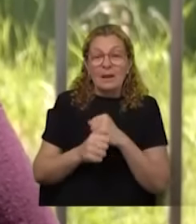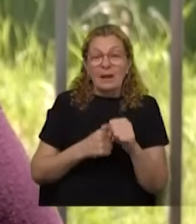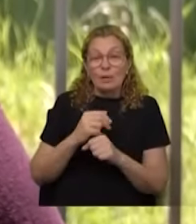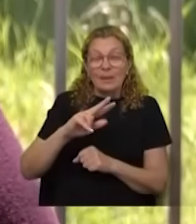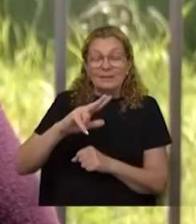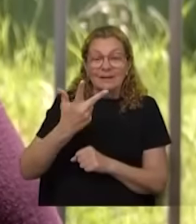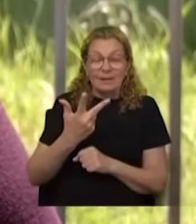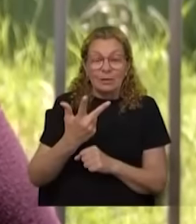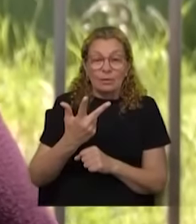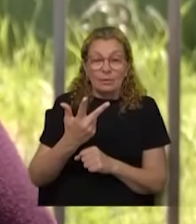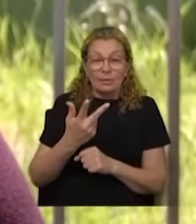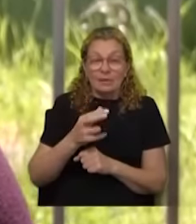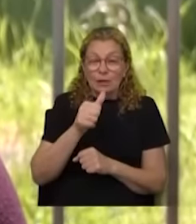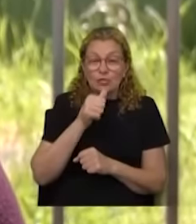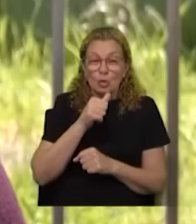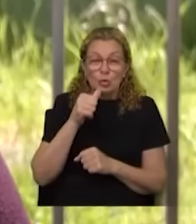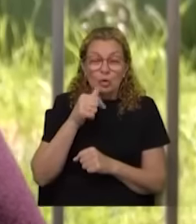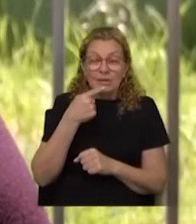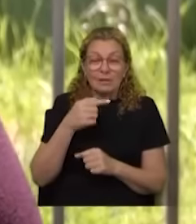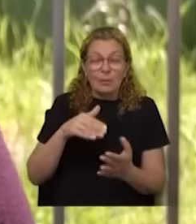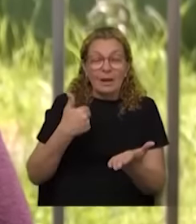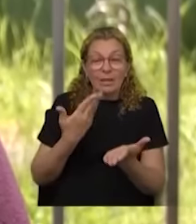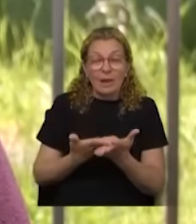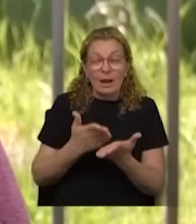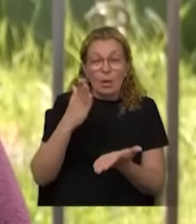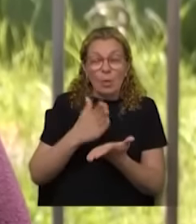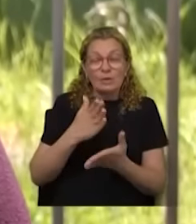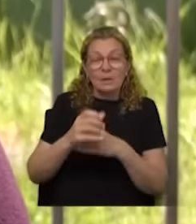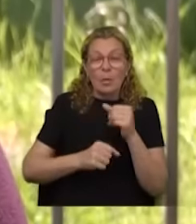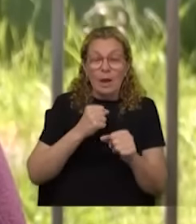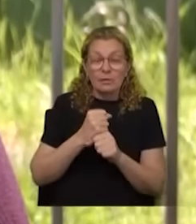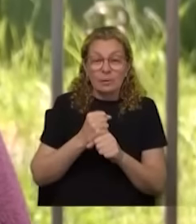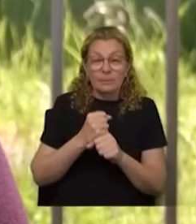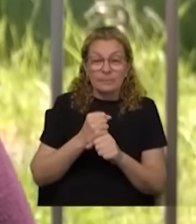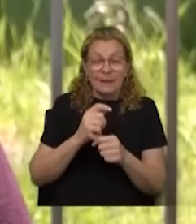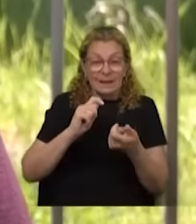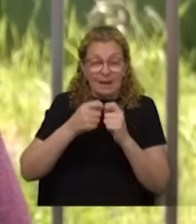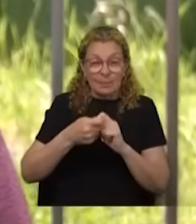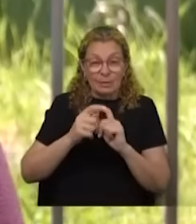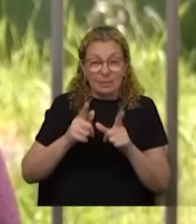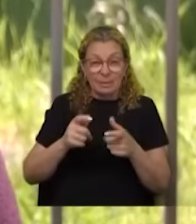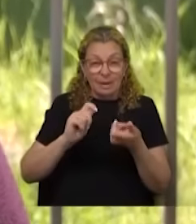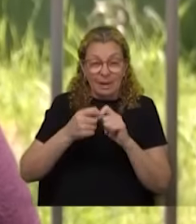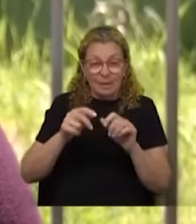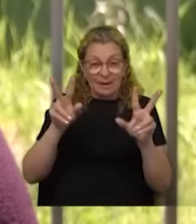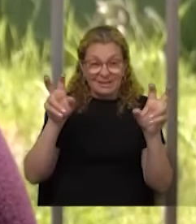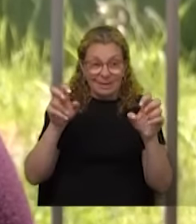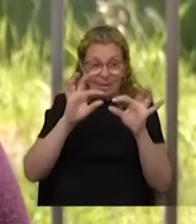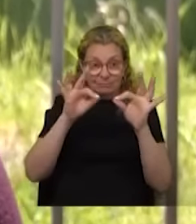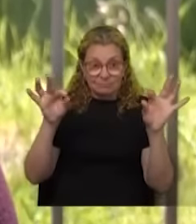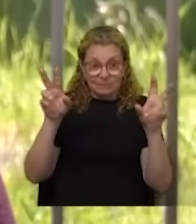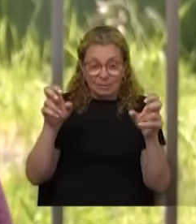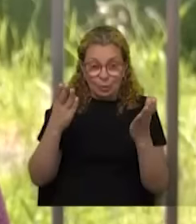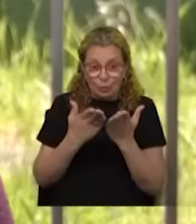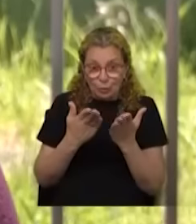tercero eh se resolvió que nos van a dar el último año de de la reforma y también nos van a cambiar el título claramente